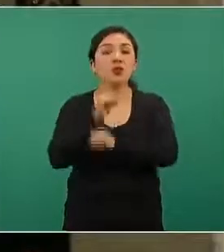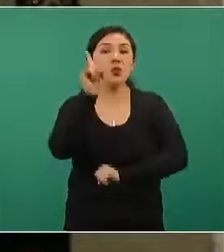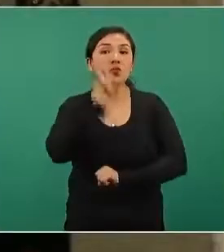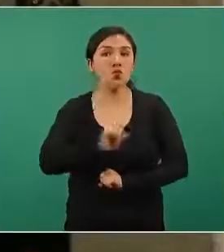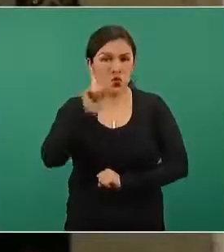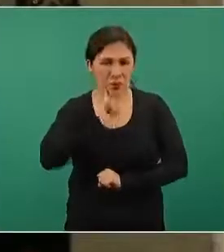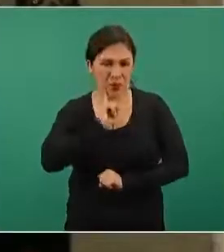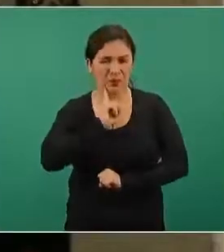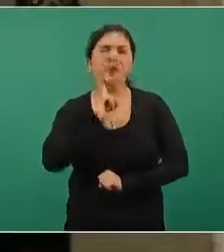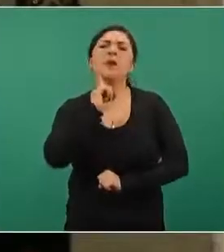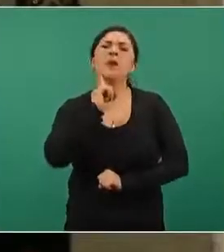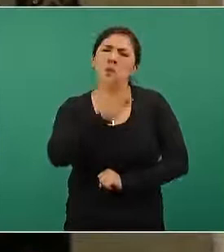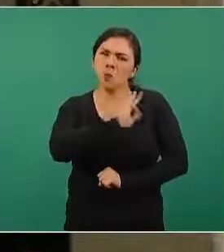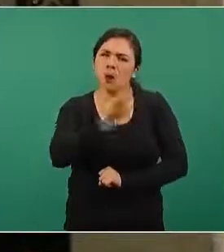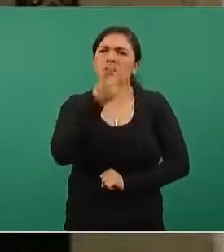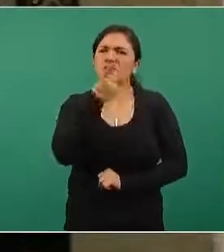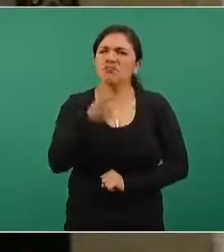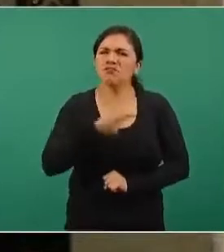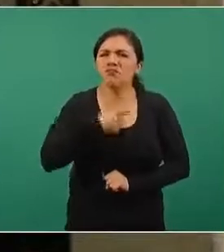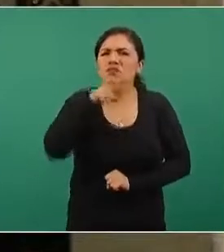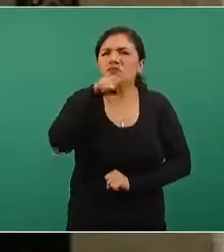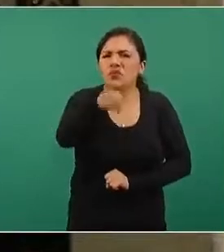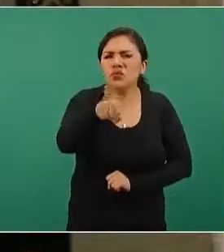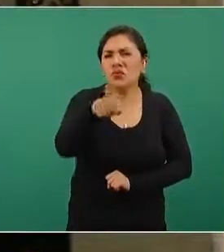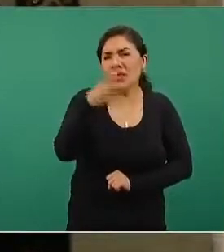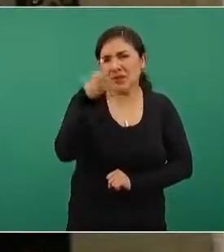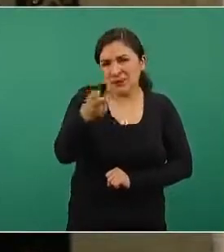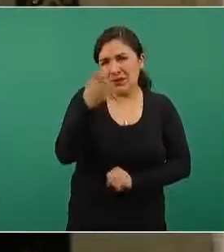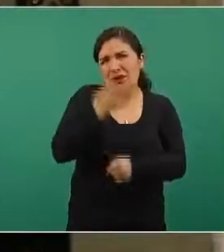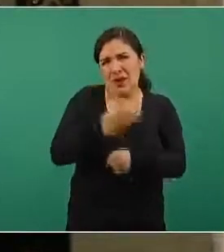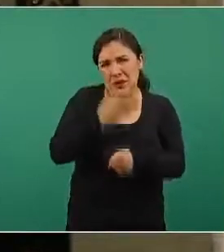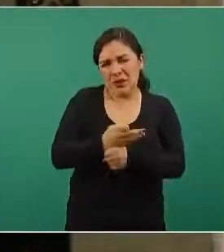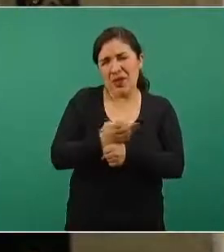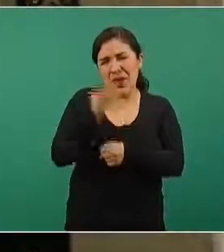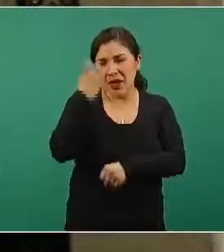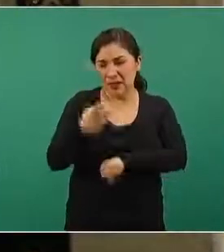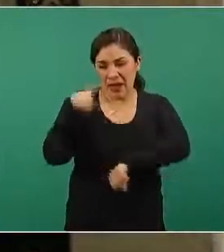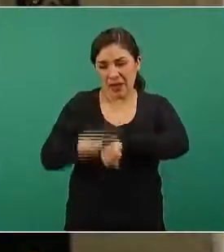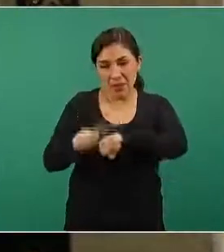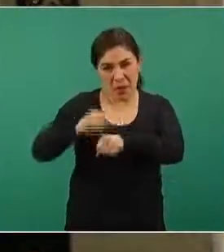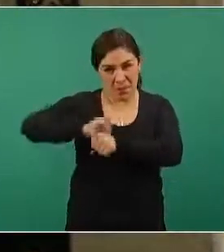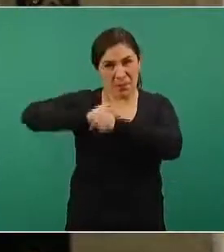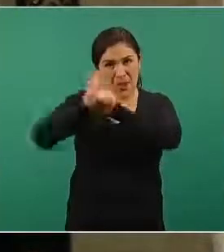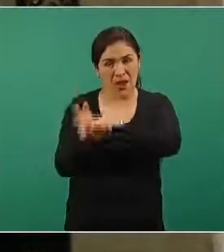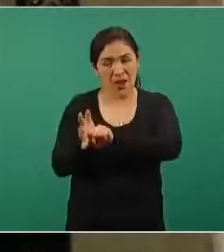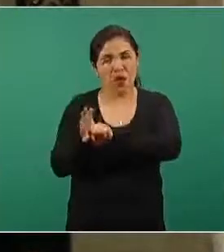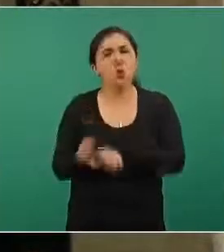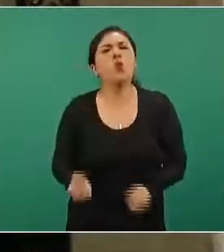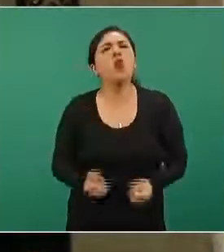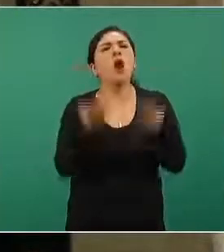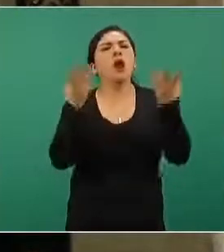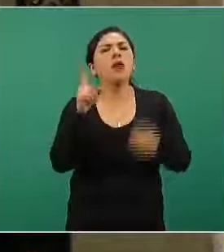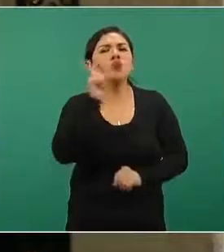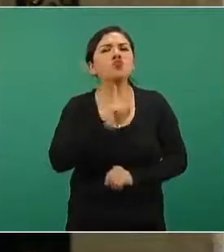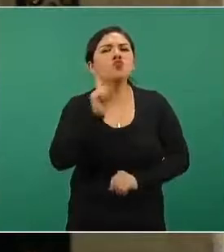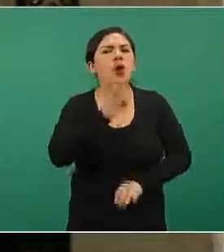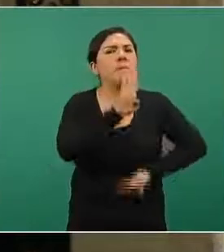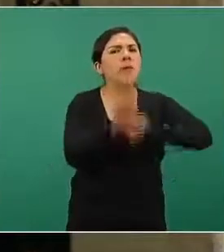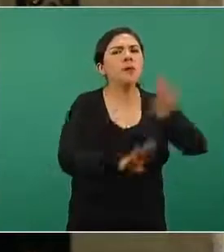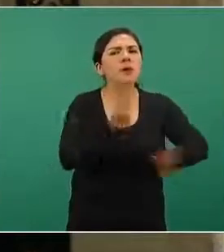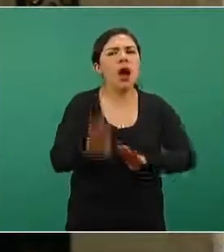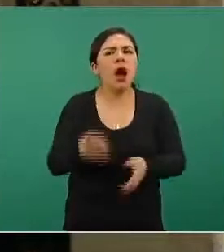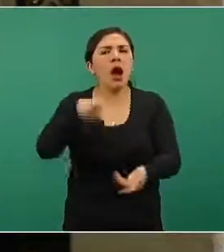nos podría, por favor, compartir de esto ahorita, de lo que va de la pandemia, ¿cuántas mujeres han fallecido precisamente por